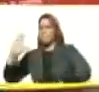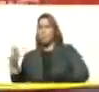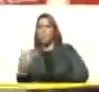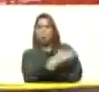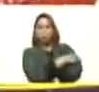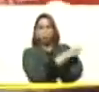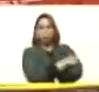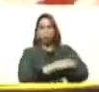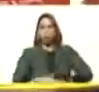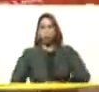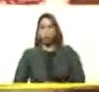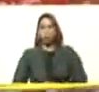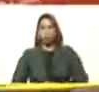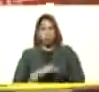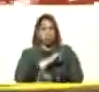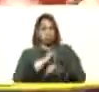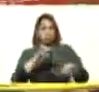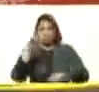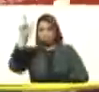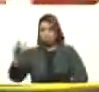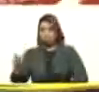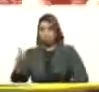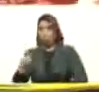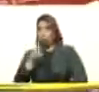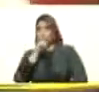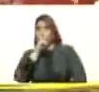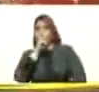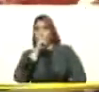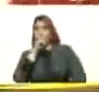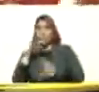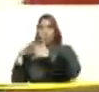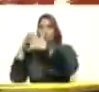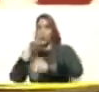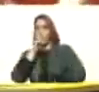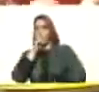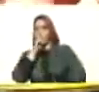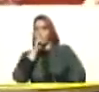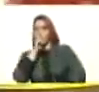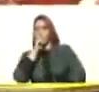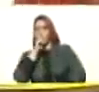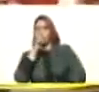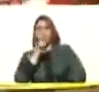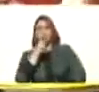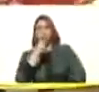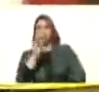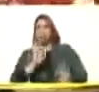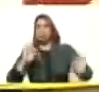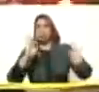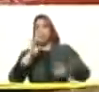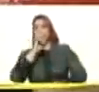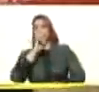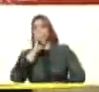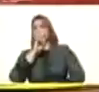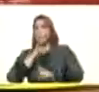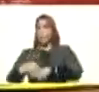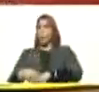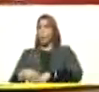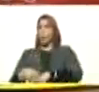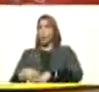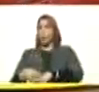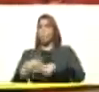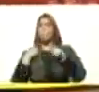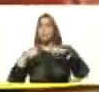derecha, Jane Story calla, calla, silencio de la derrota.